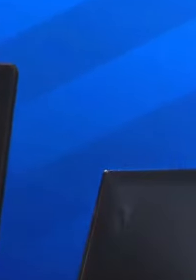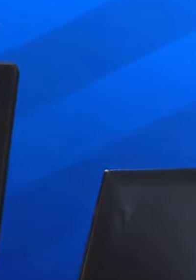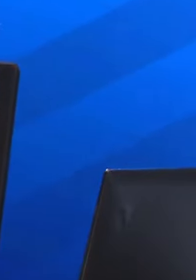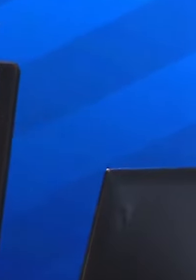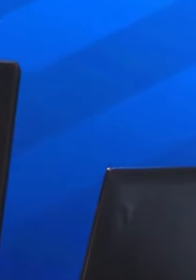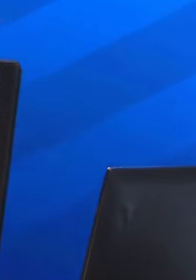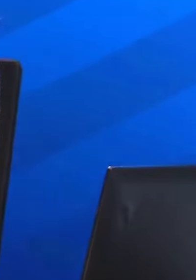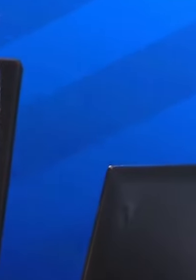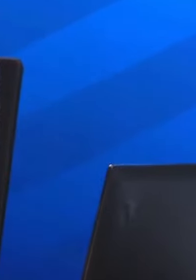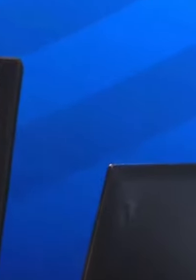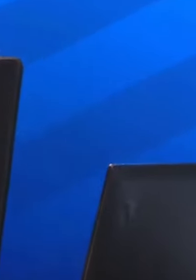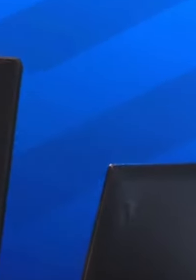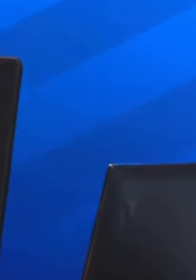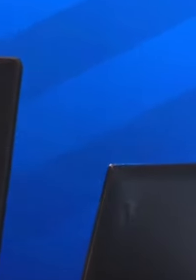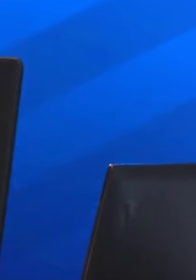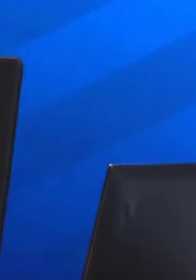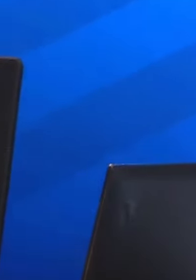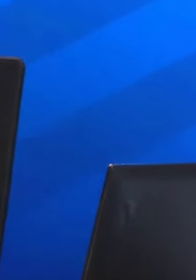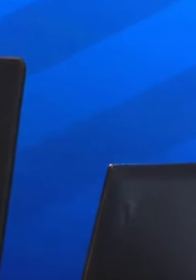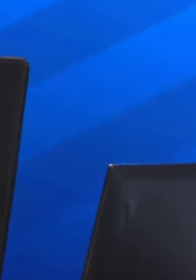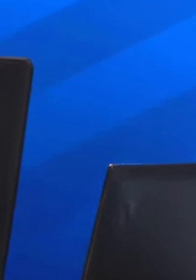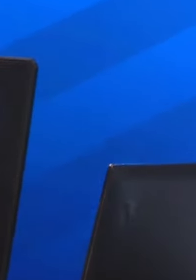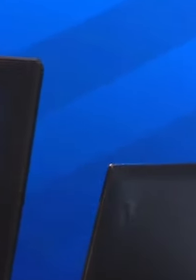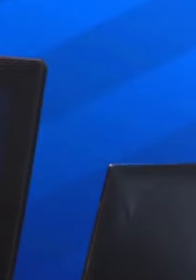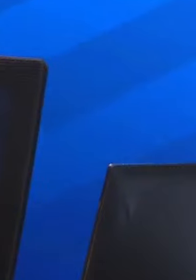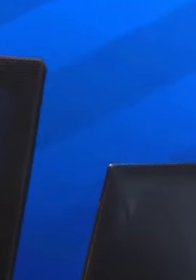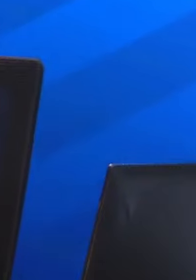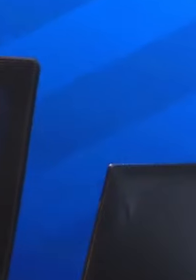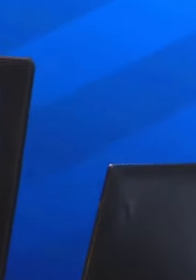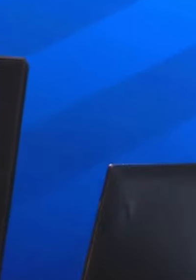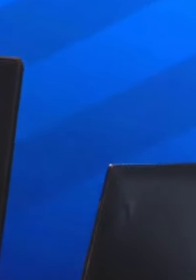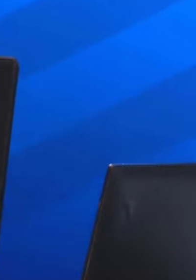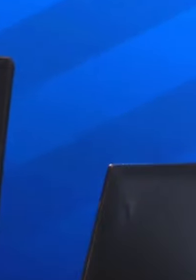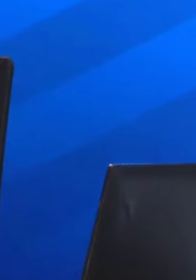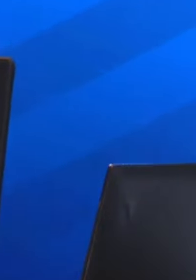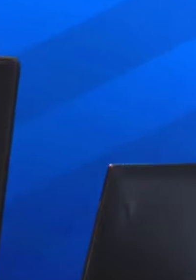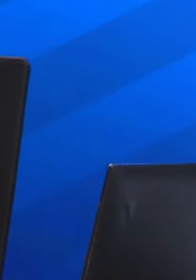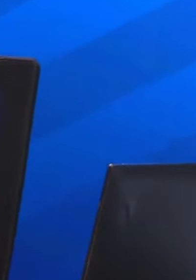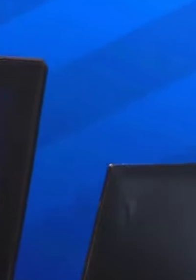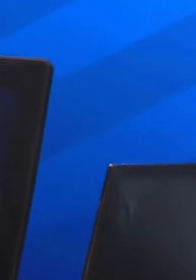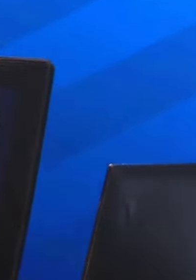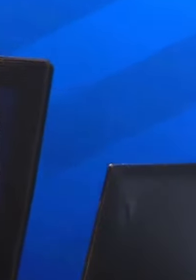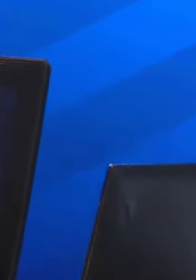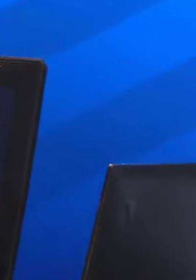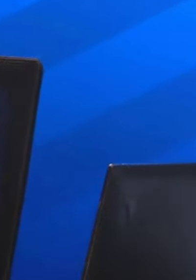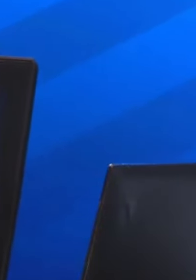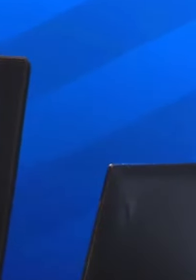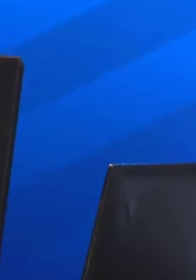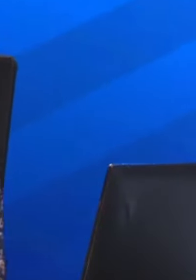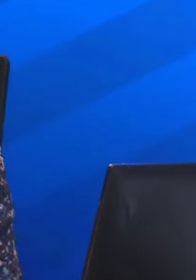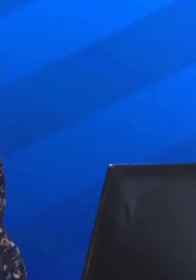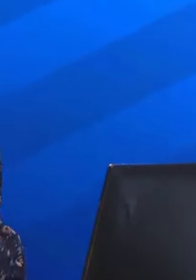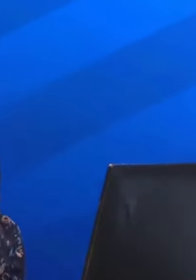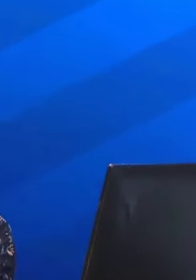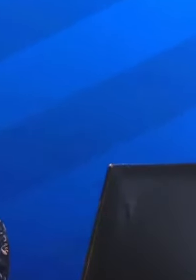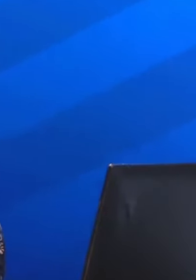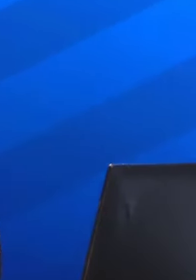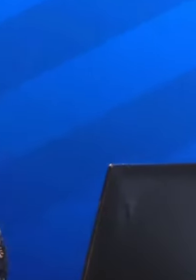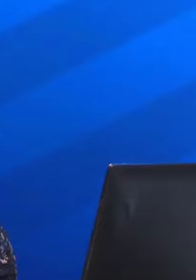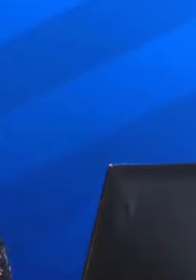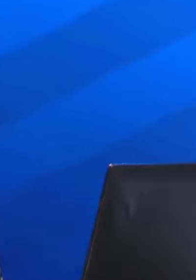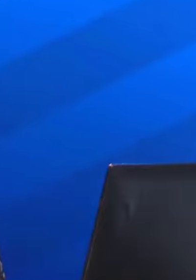proceso 2023-2024 sin duda a pesar de lo que se diga desde el gobierno el más violento en la historia moderna de nuestro país